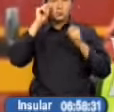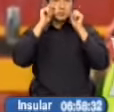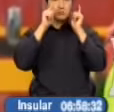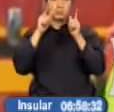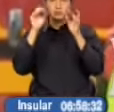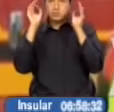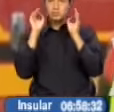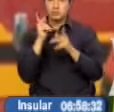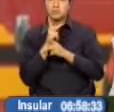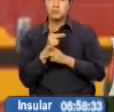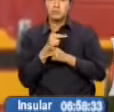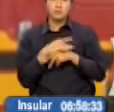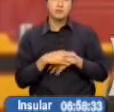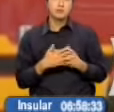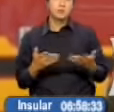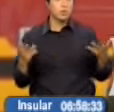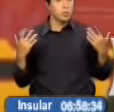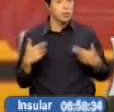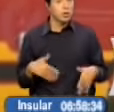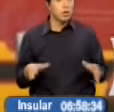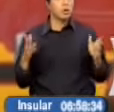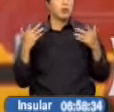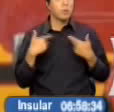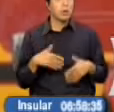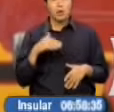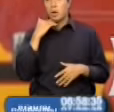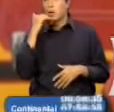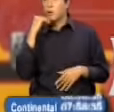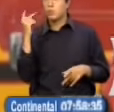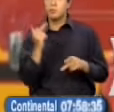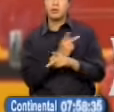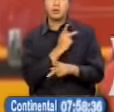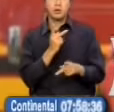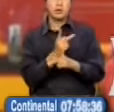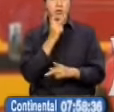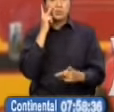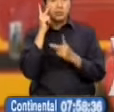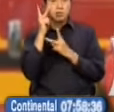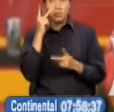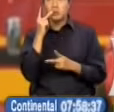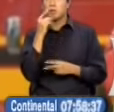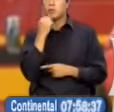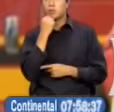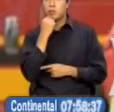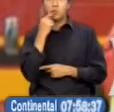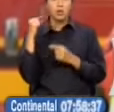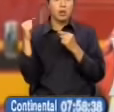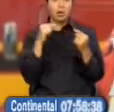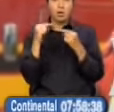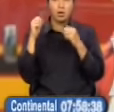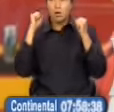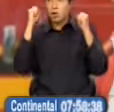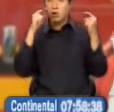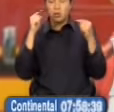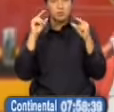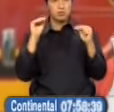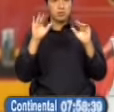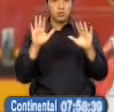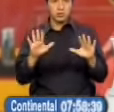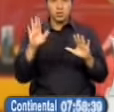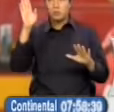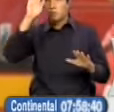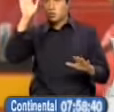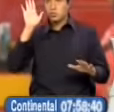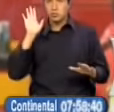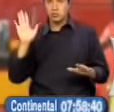a fin de salvaguardar cualquier tipo de alteración del orden público o enfrentamiento entre hinchadas la de